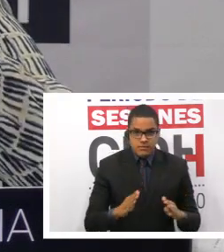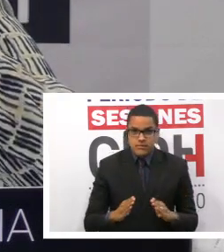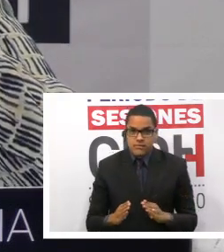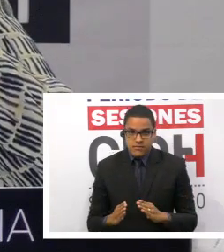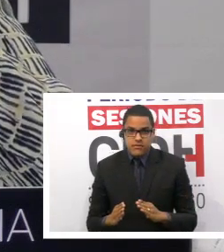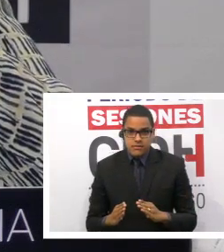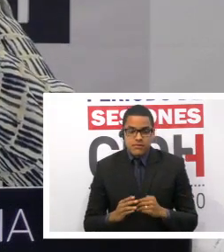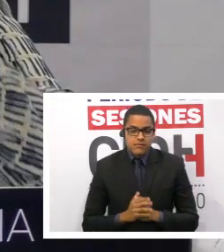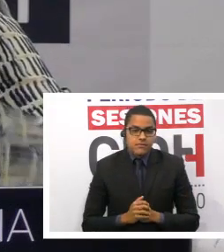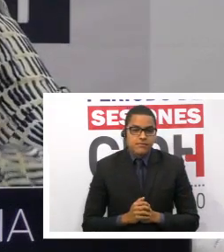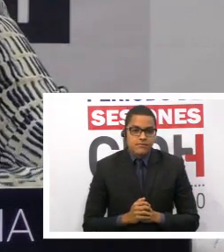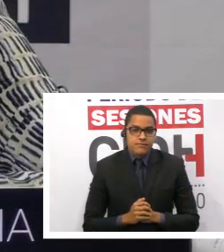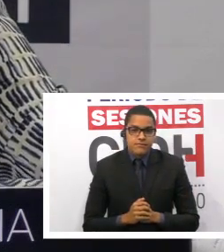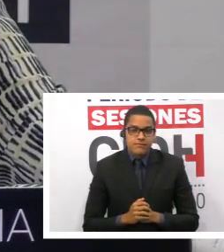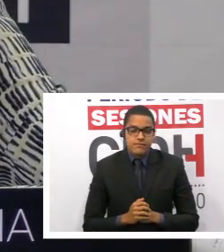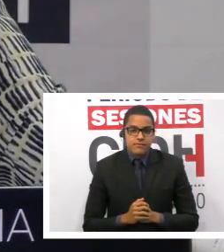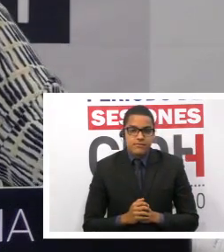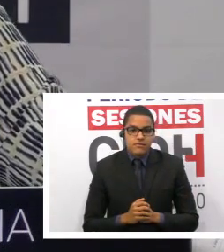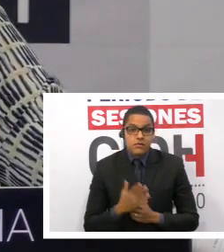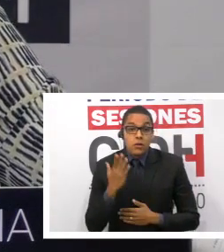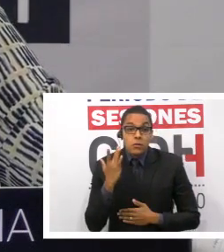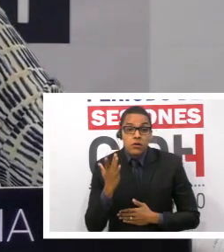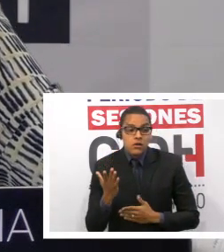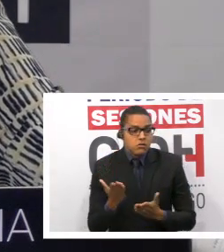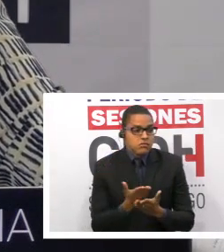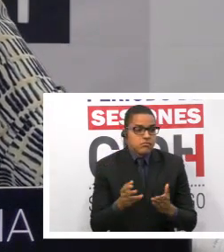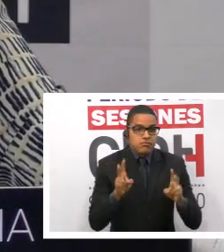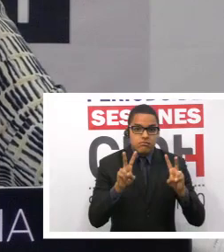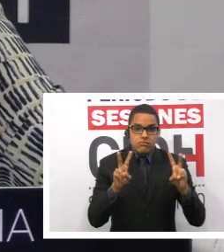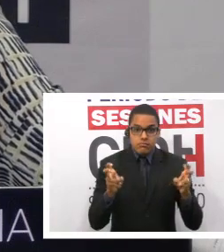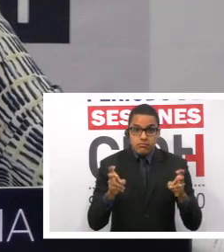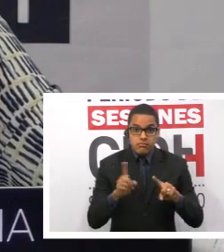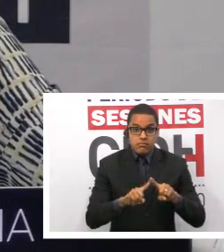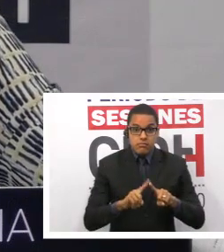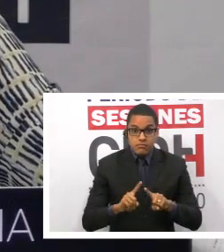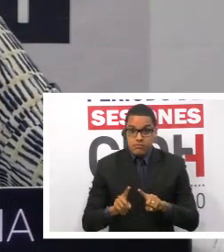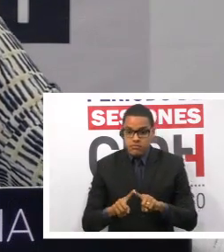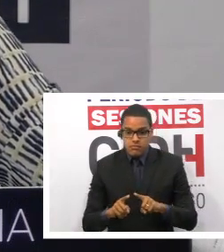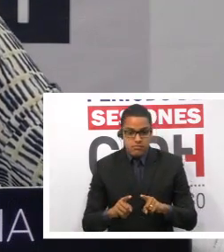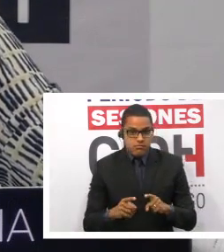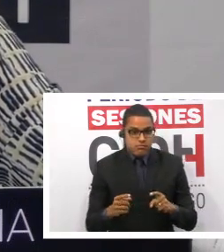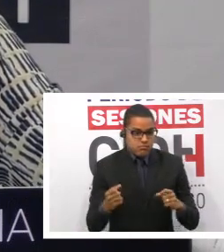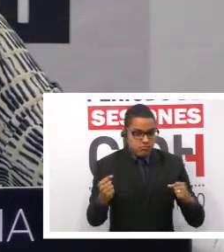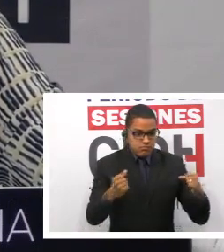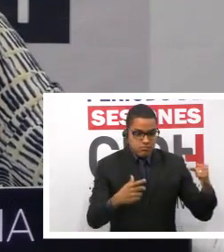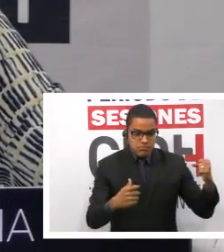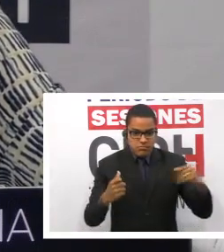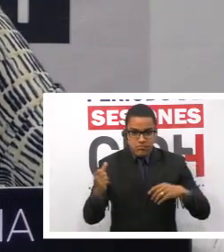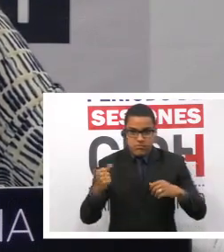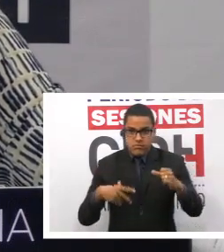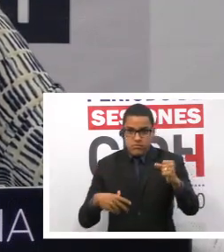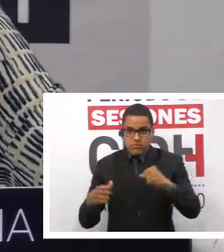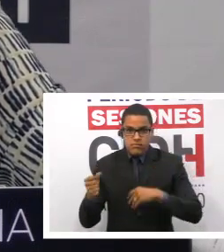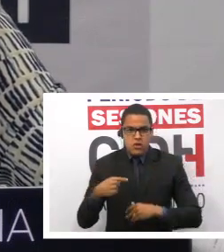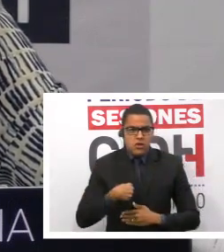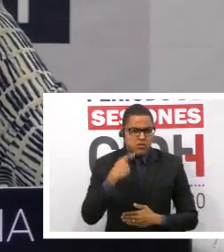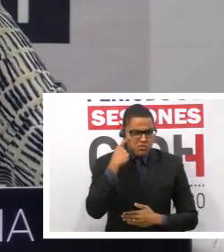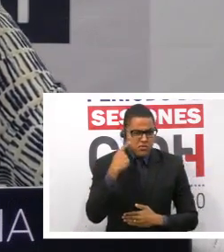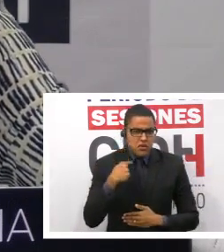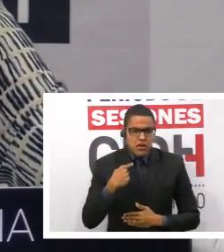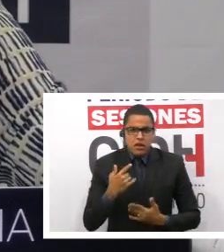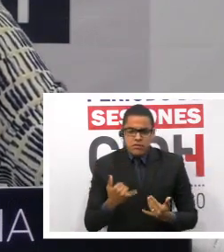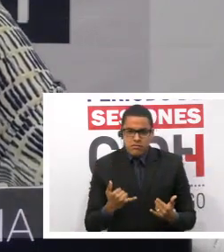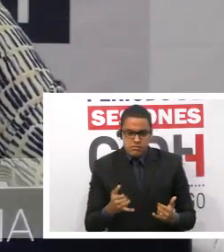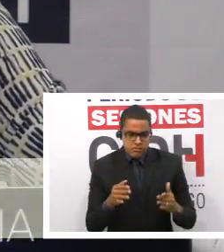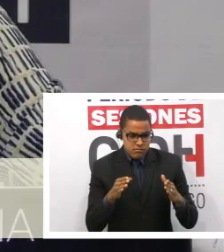tema un nuevo tema en la gente de los derechos humanos que yo pienso que con el enfoque de derechos humanos hay